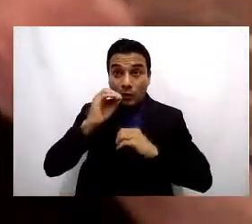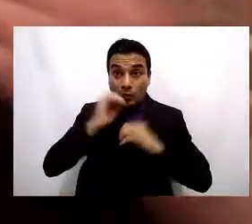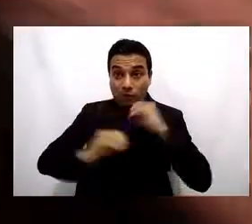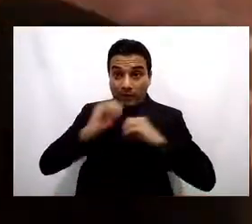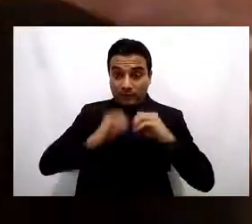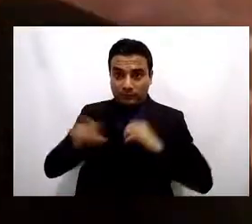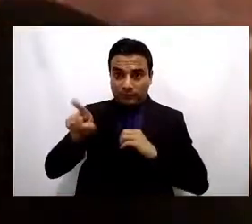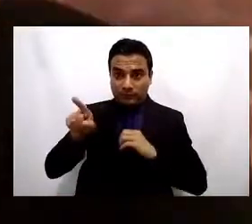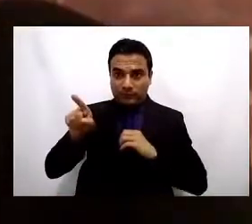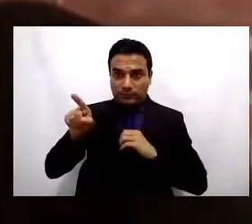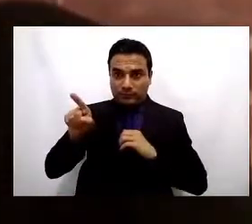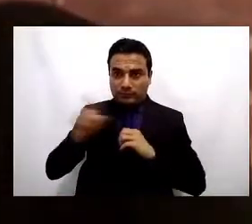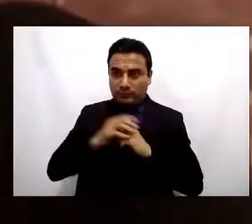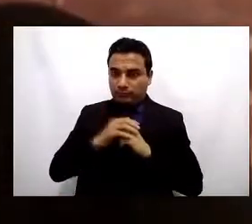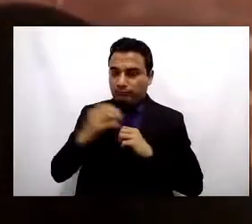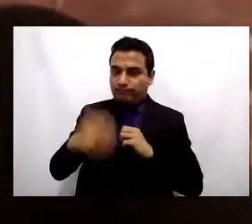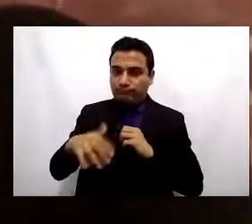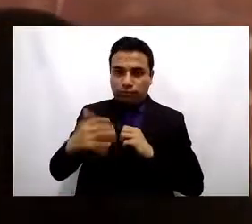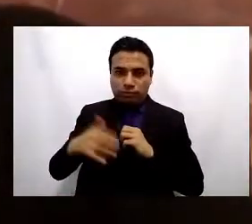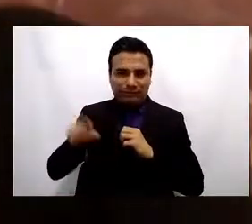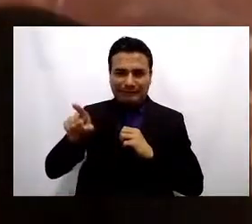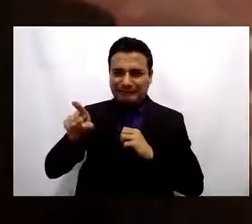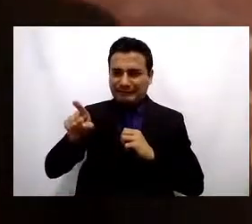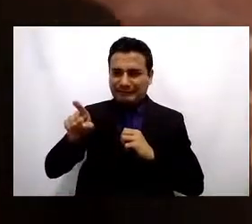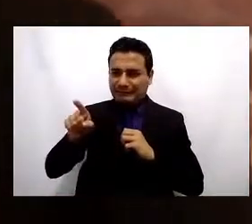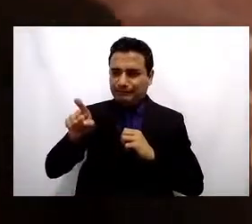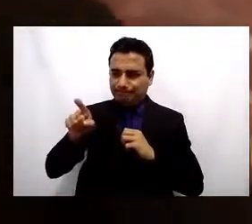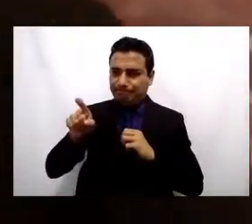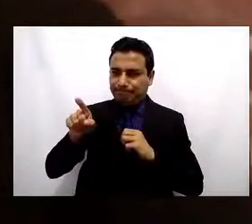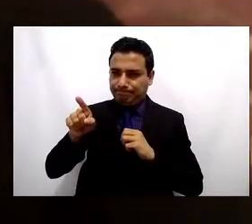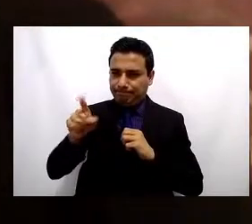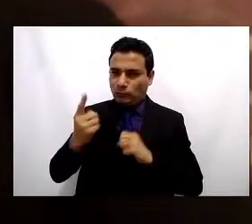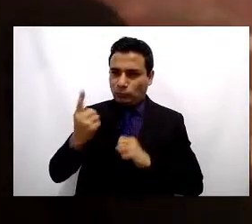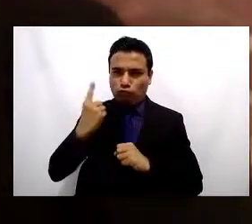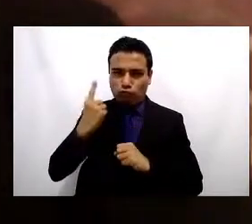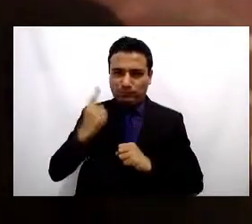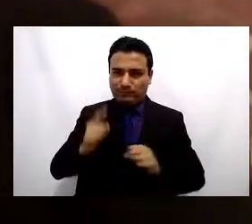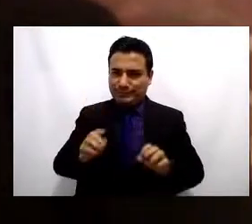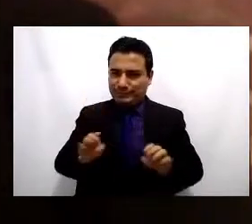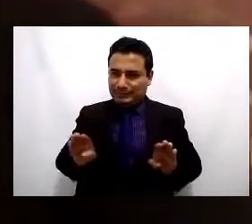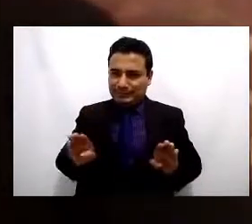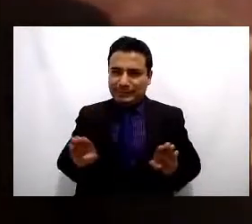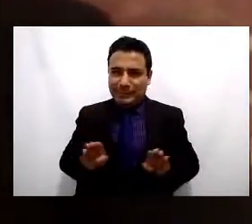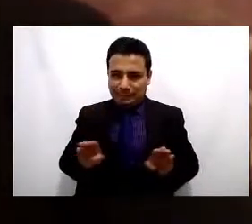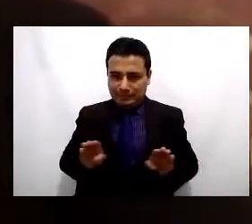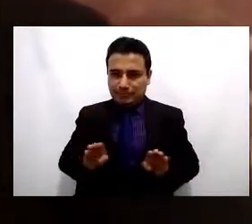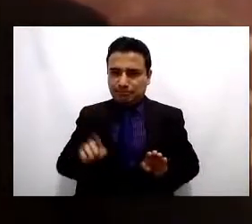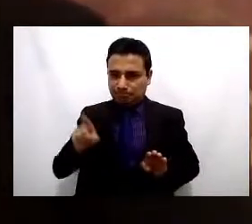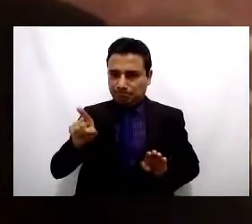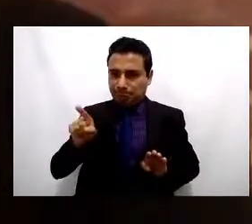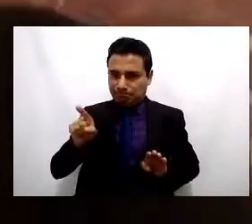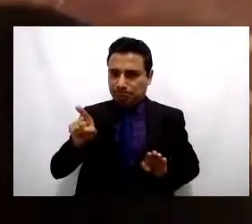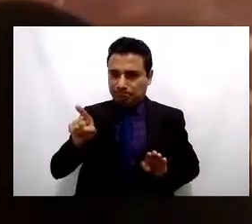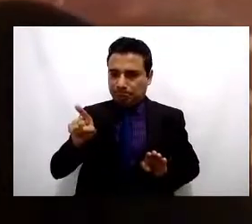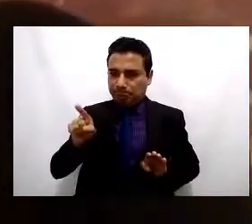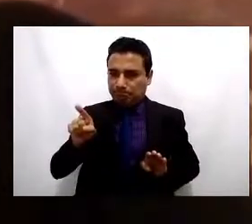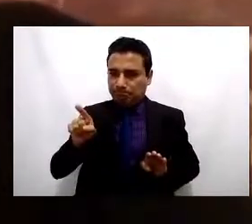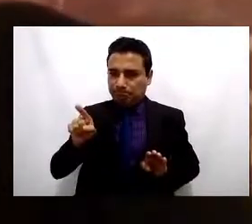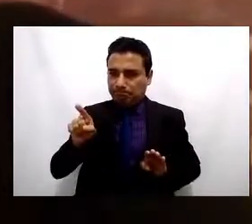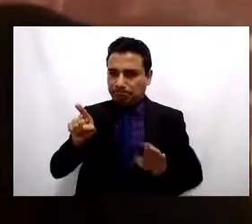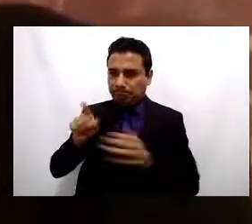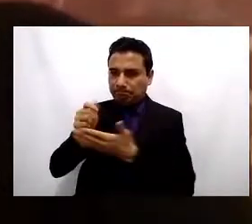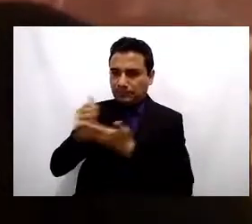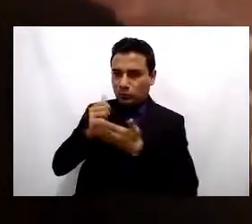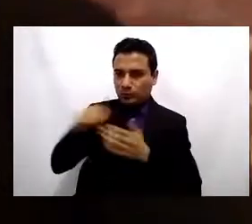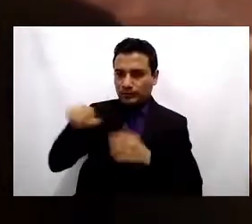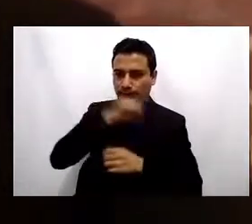uno de cuyos atributos que de alguna manera permiten entender por qué ha trascendido durante todo